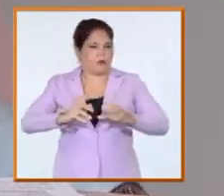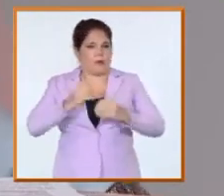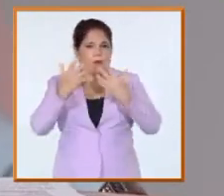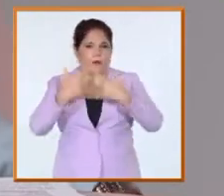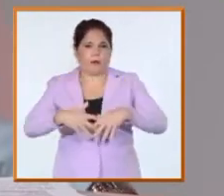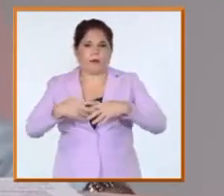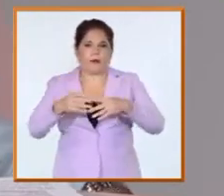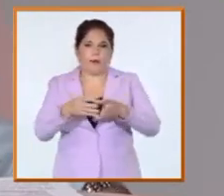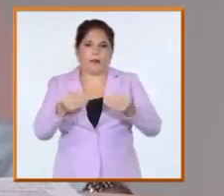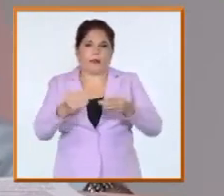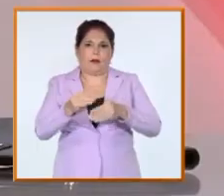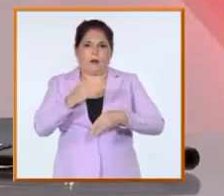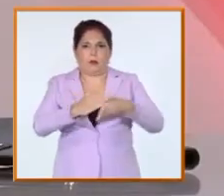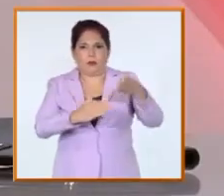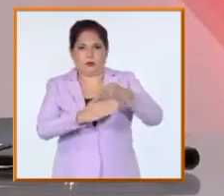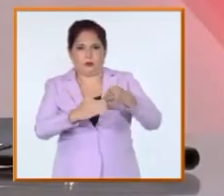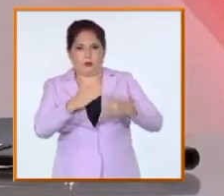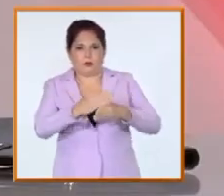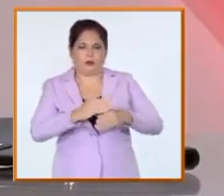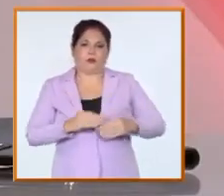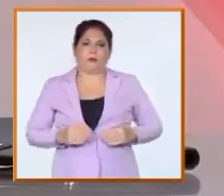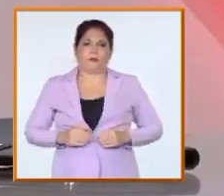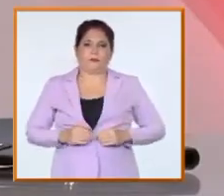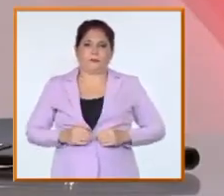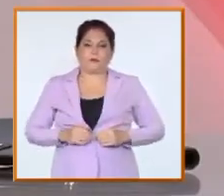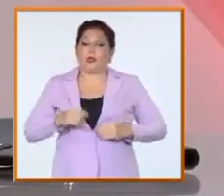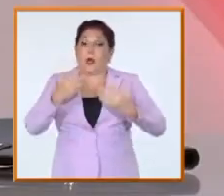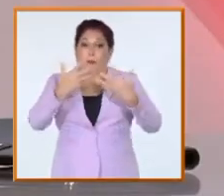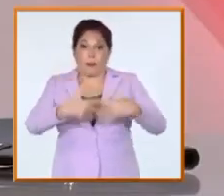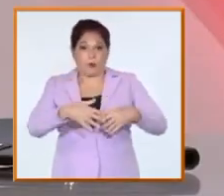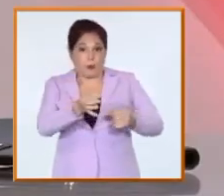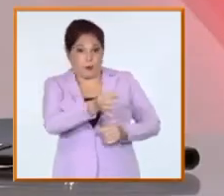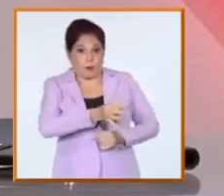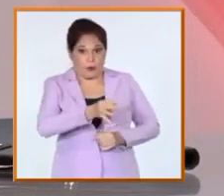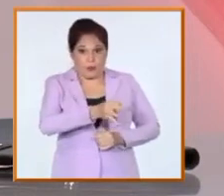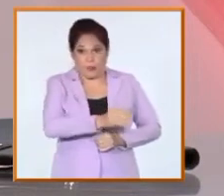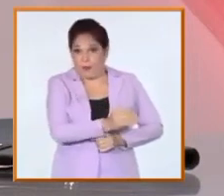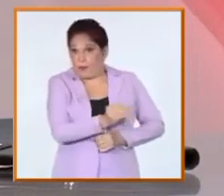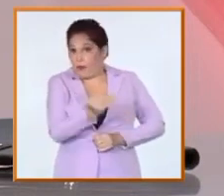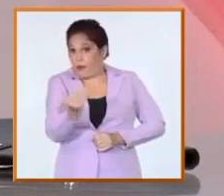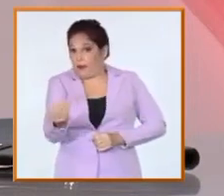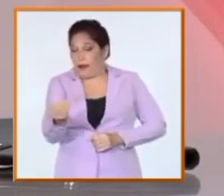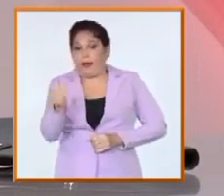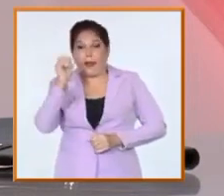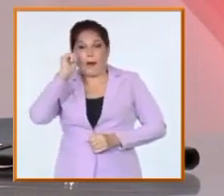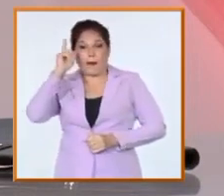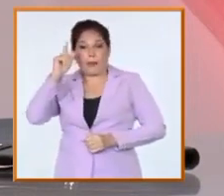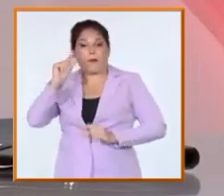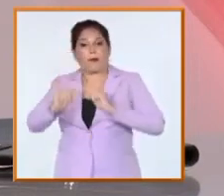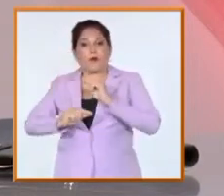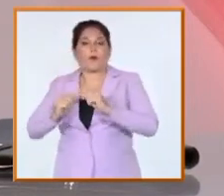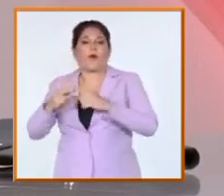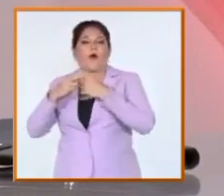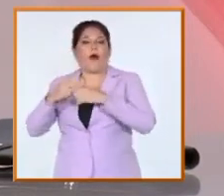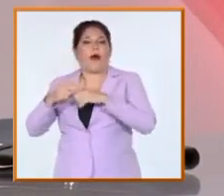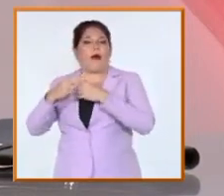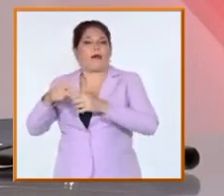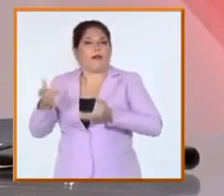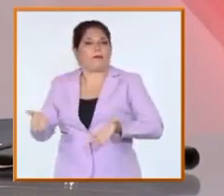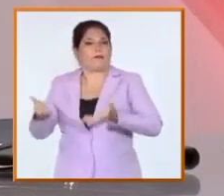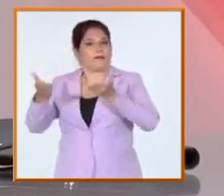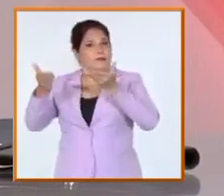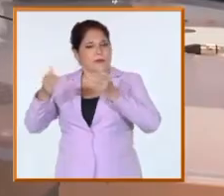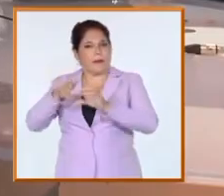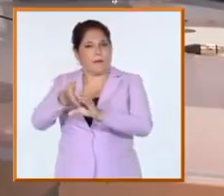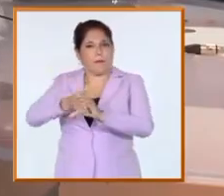las producciones entre lo que se produce territorialmente y la y se puede recuperar para la producción de